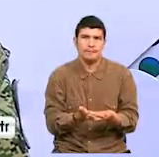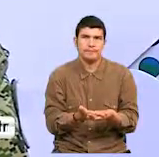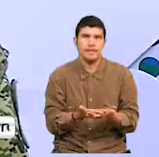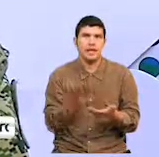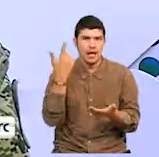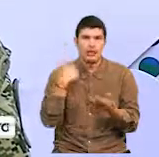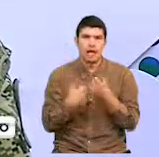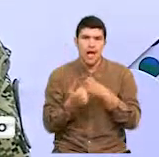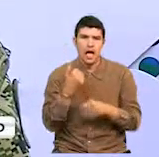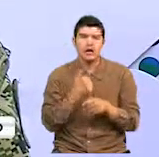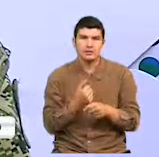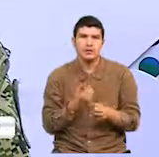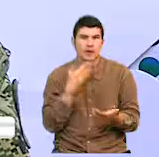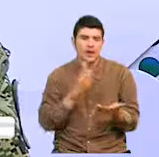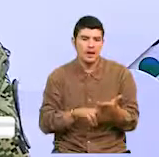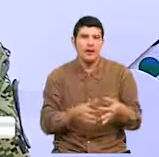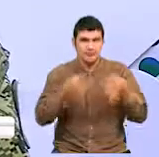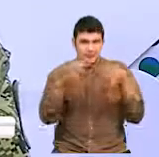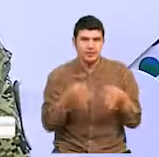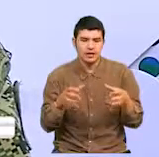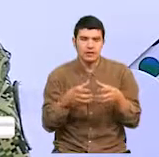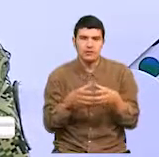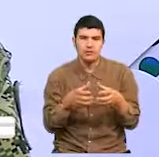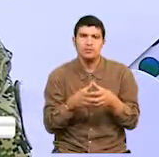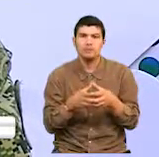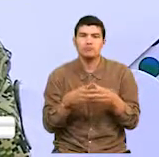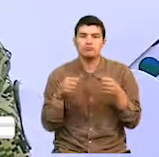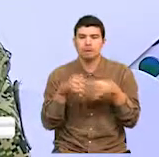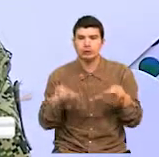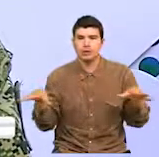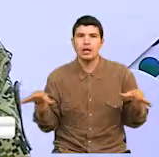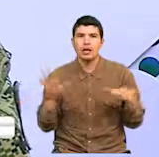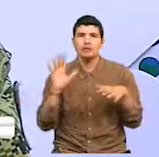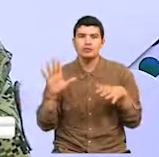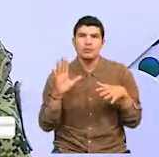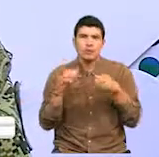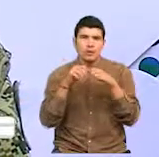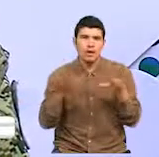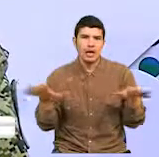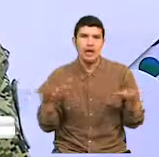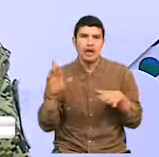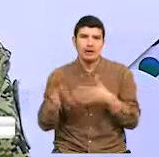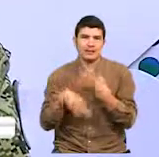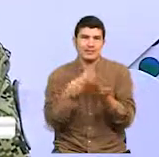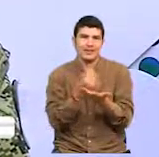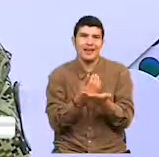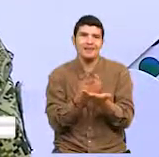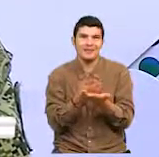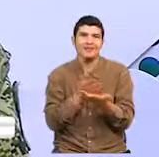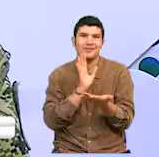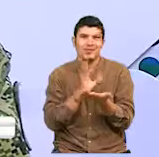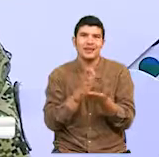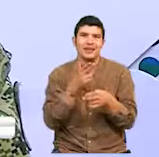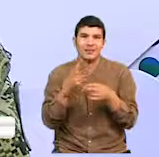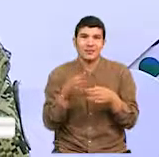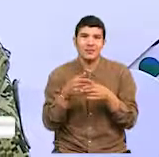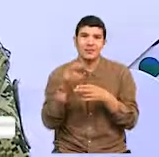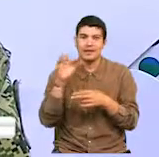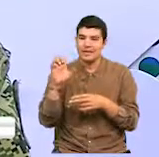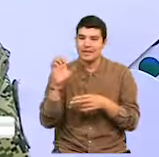algunos años, hubo unas disidencias y esas disidencias fueron las que quedaron y que todavía se llaman